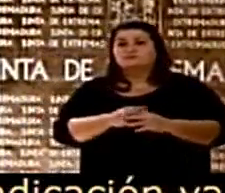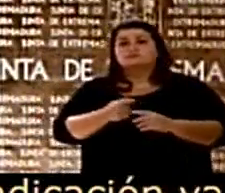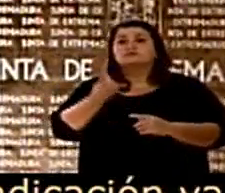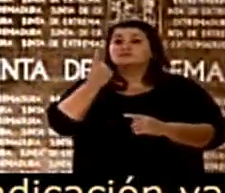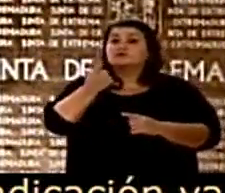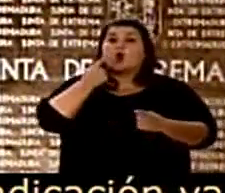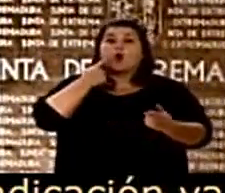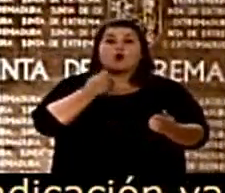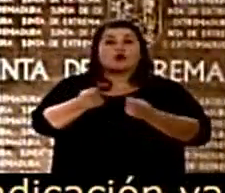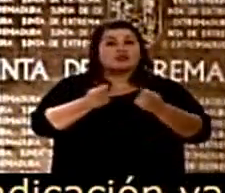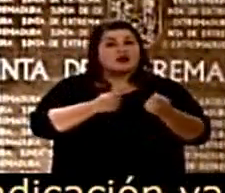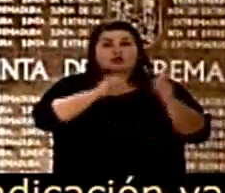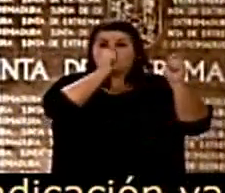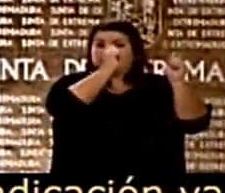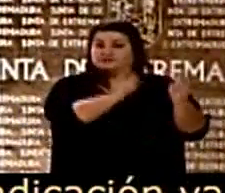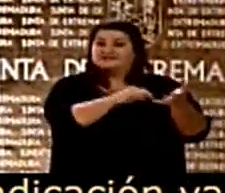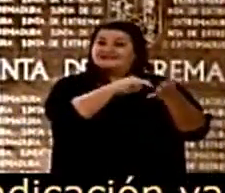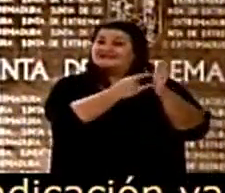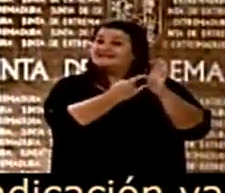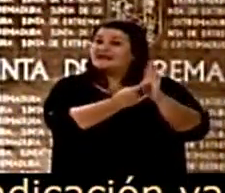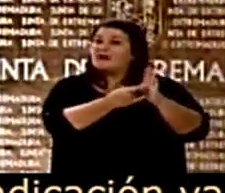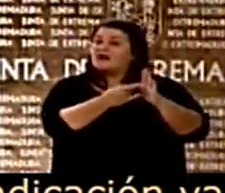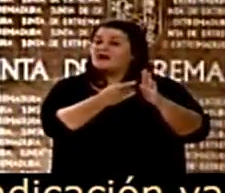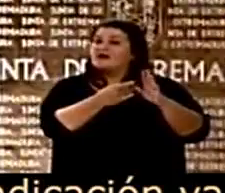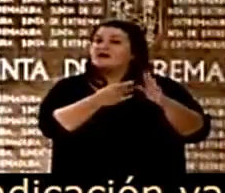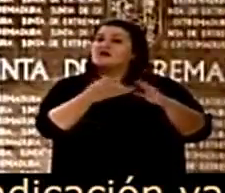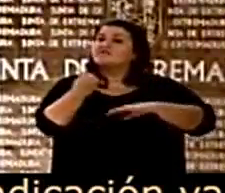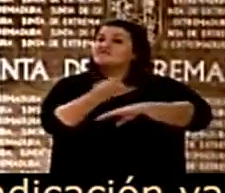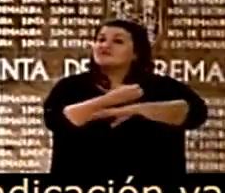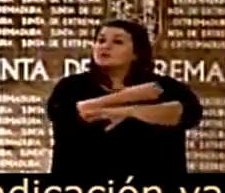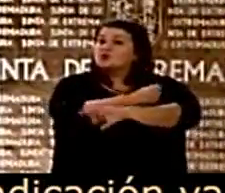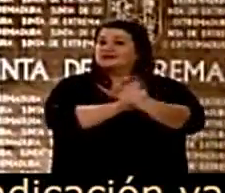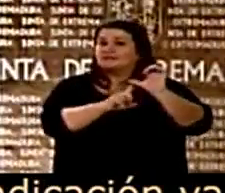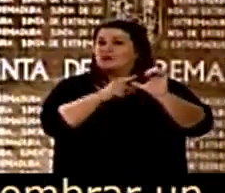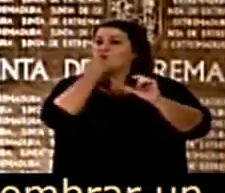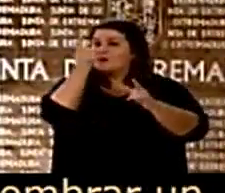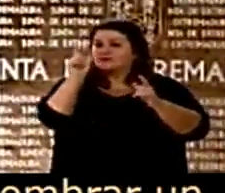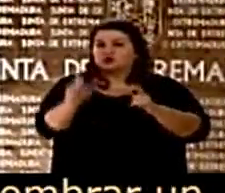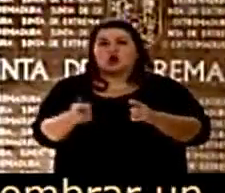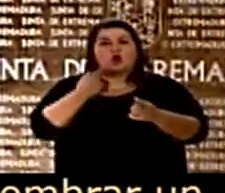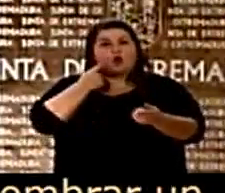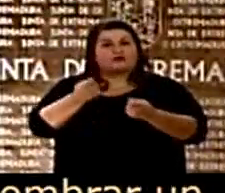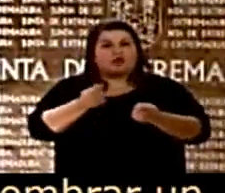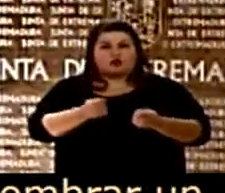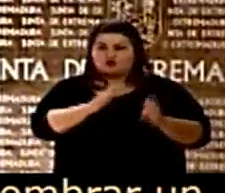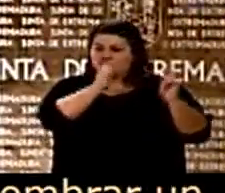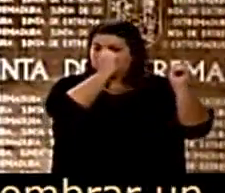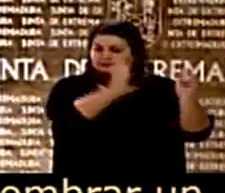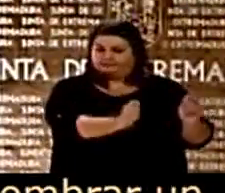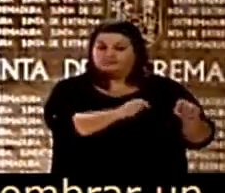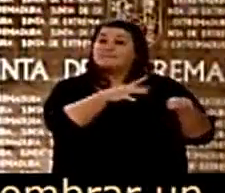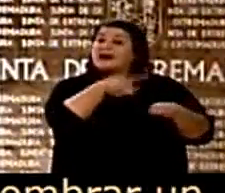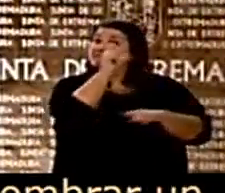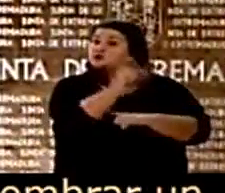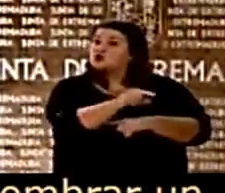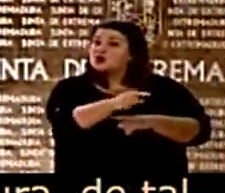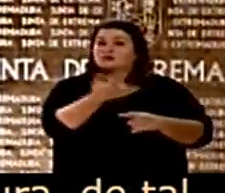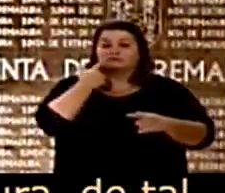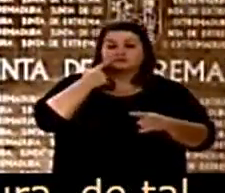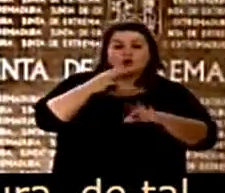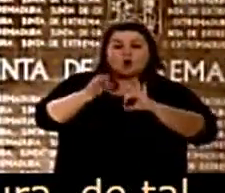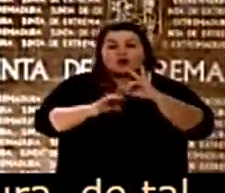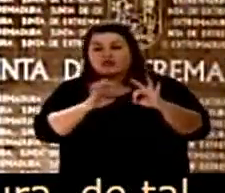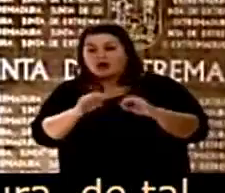un coordinador del sistema ferroviario en Extremadura, de tal modo que sea una persona que vaya